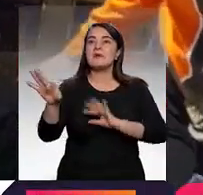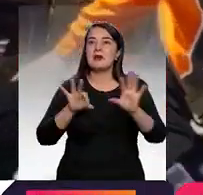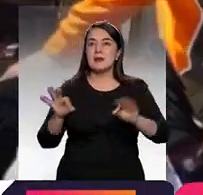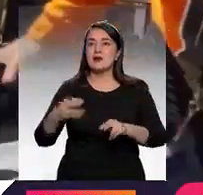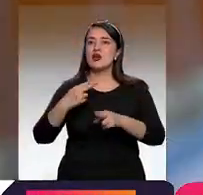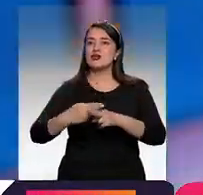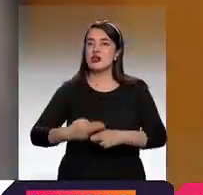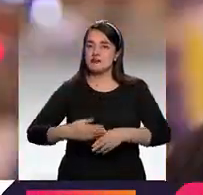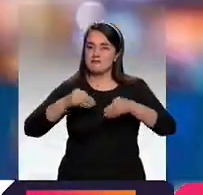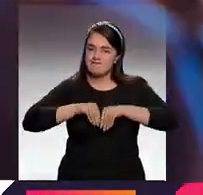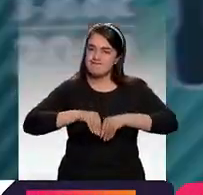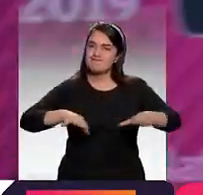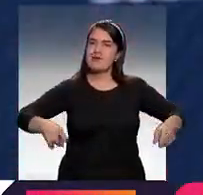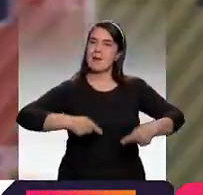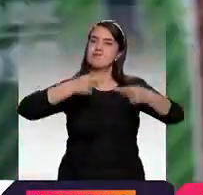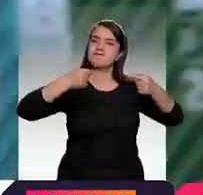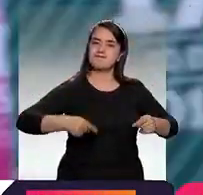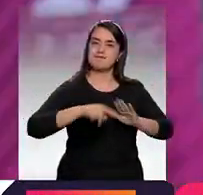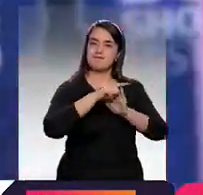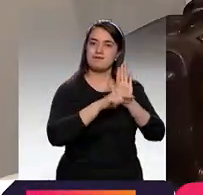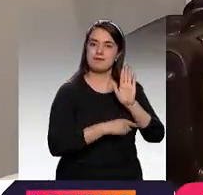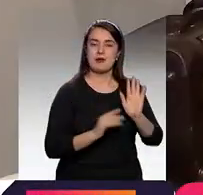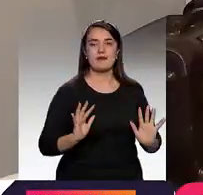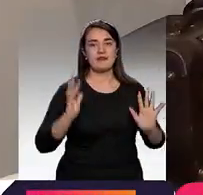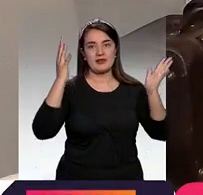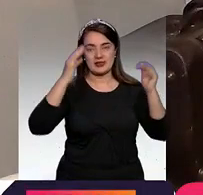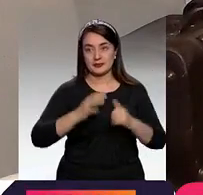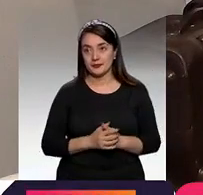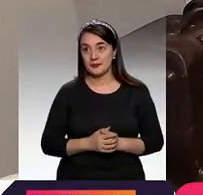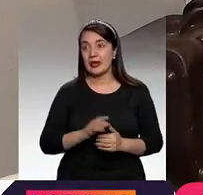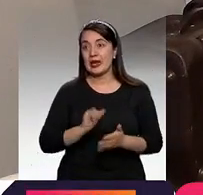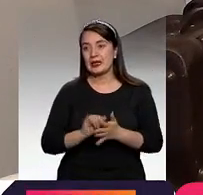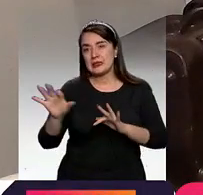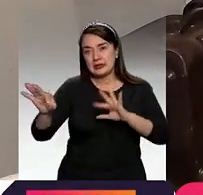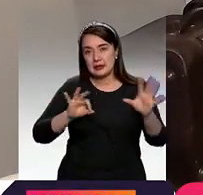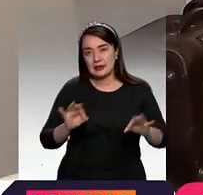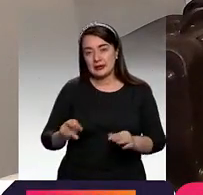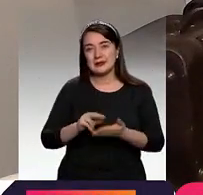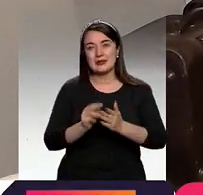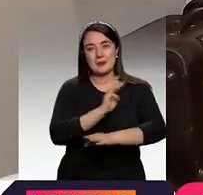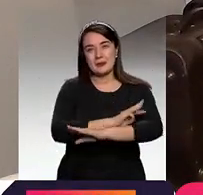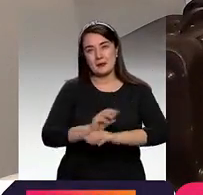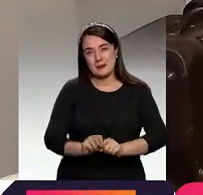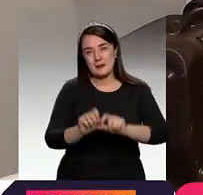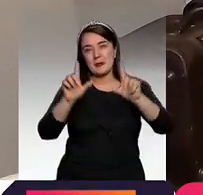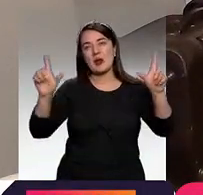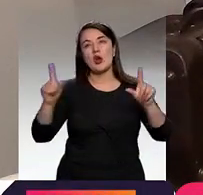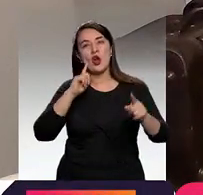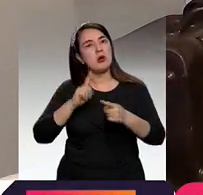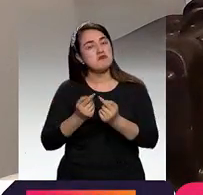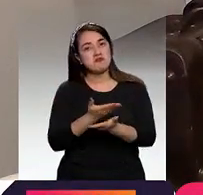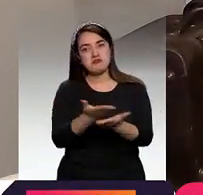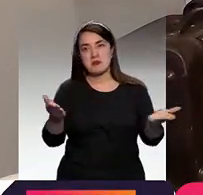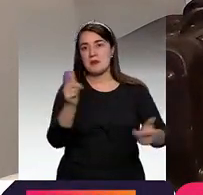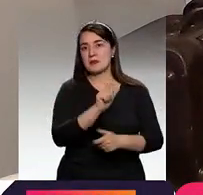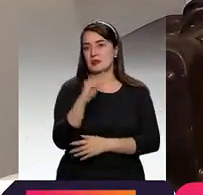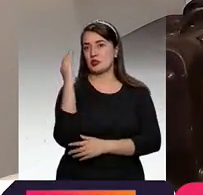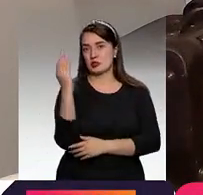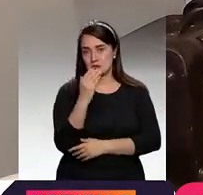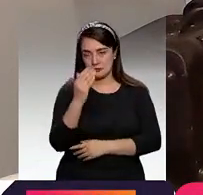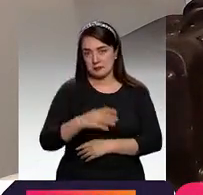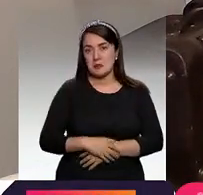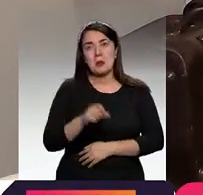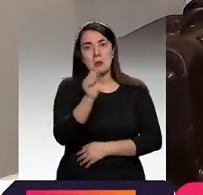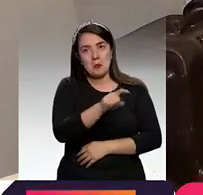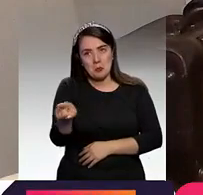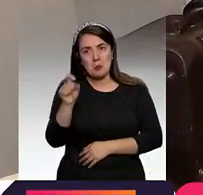los cortos que harán parte de las competencias del festival. Los cortos, en el caso de las plataformas, van a estar abiertos para toda Colombia. La gente